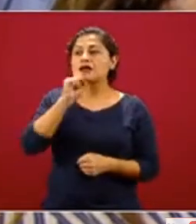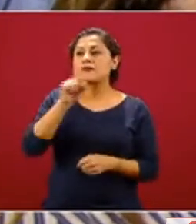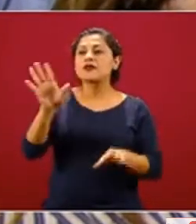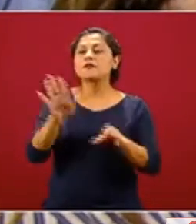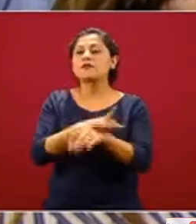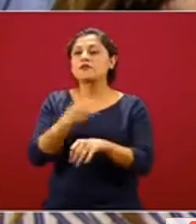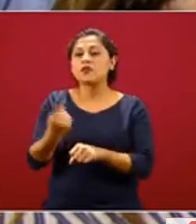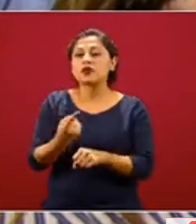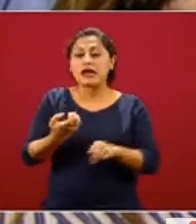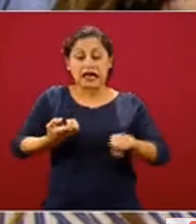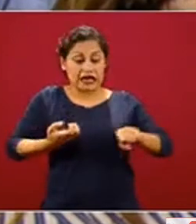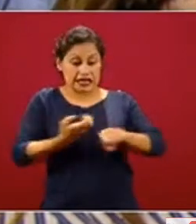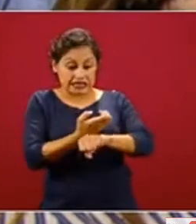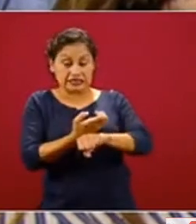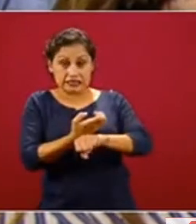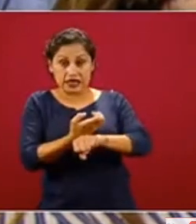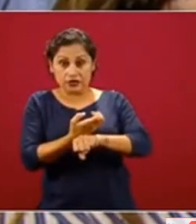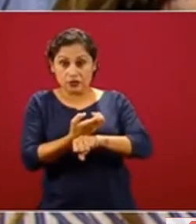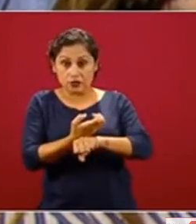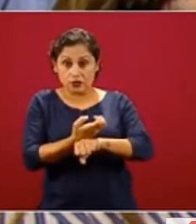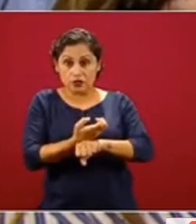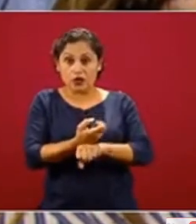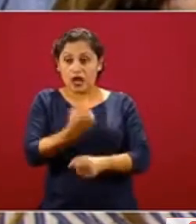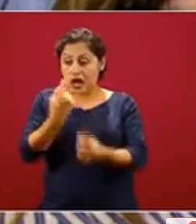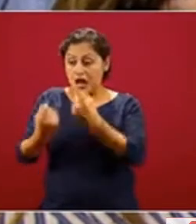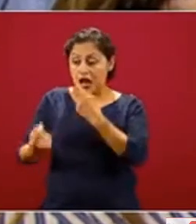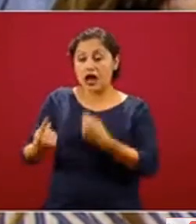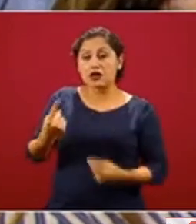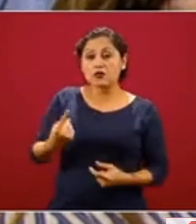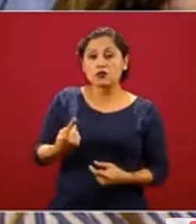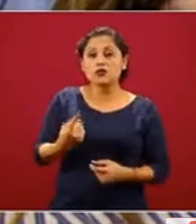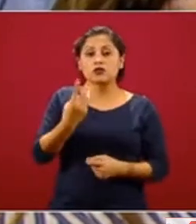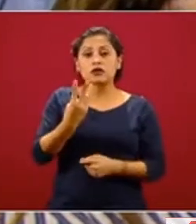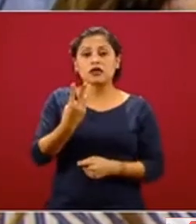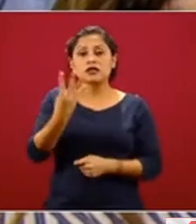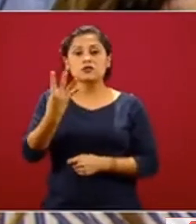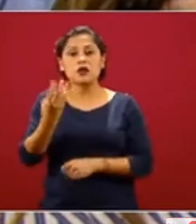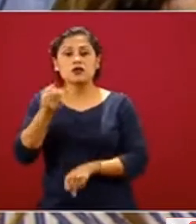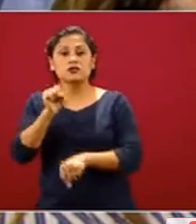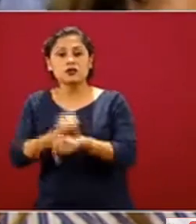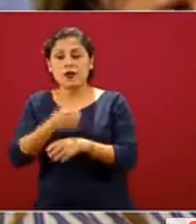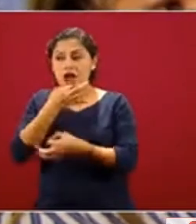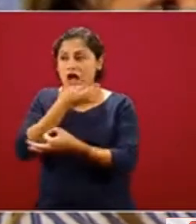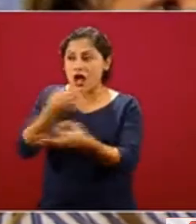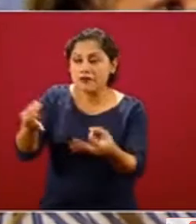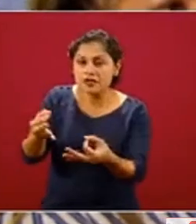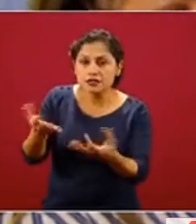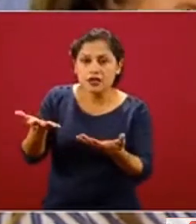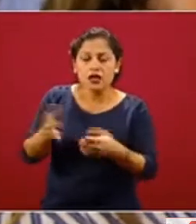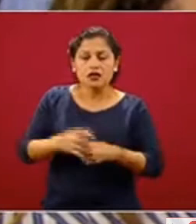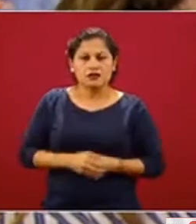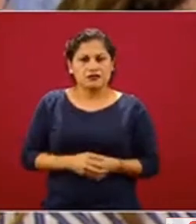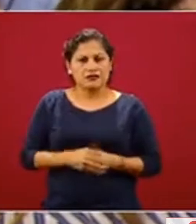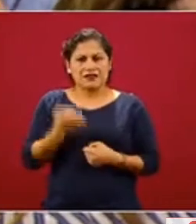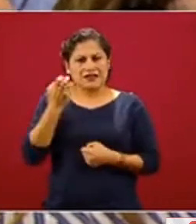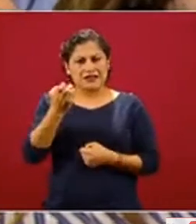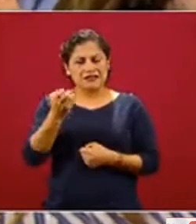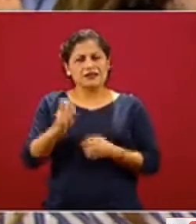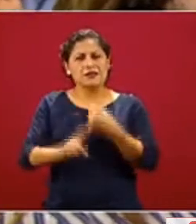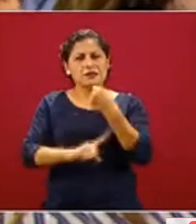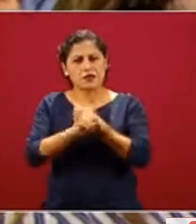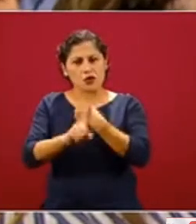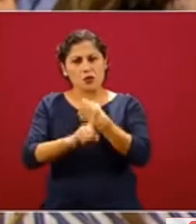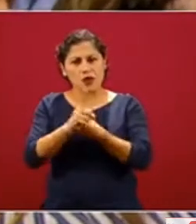lujo de tener un caso de 3, 4 semanas para informar. Eso es lo que está causando la desinformación, no es un